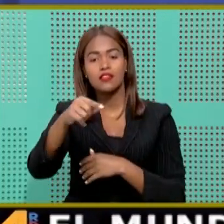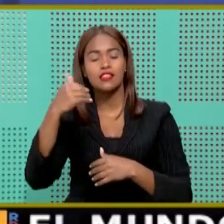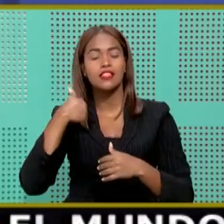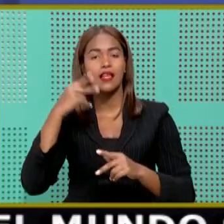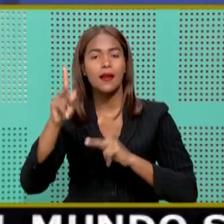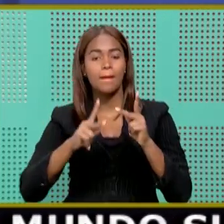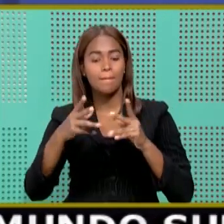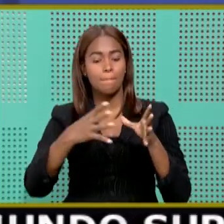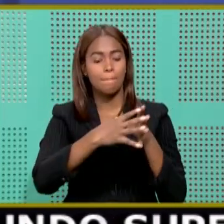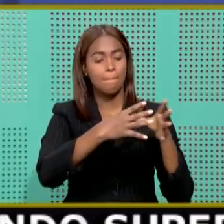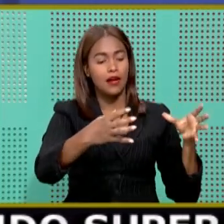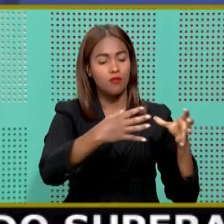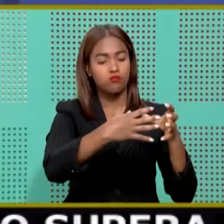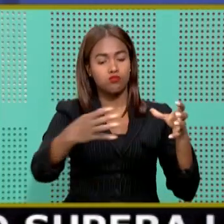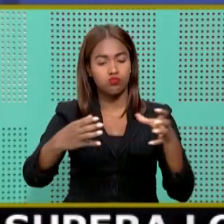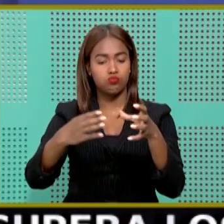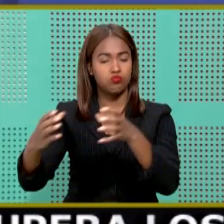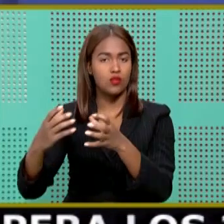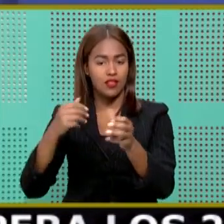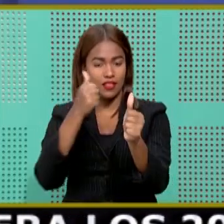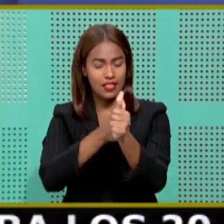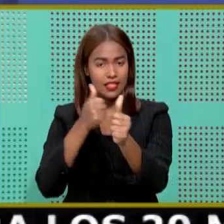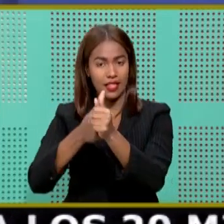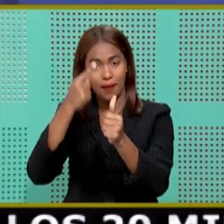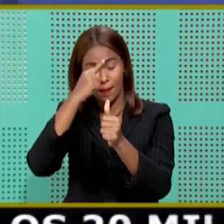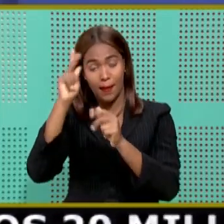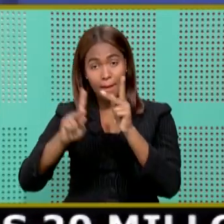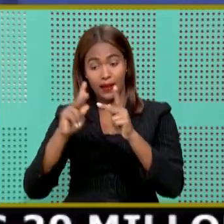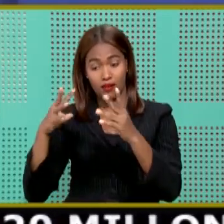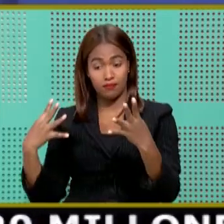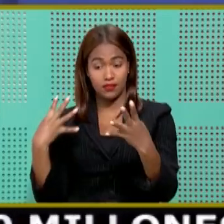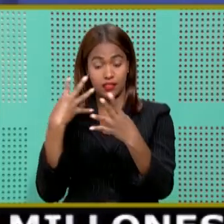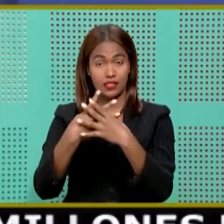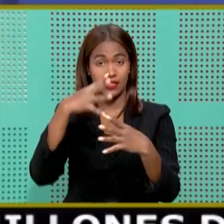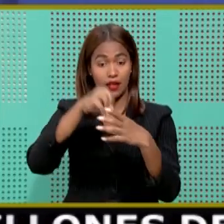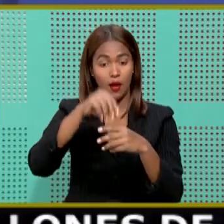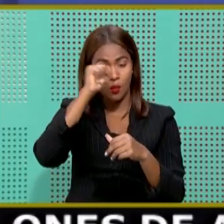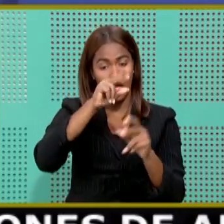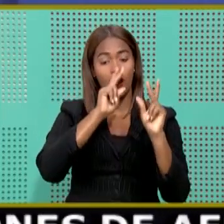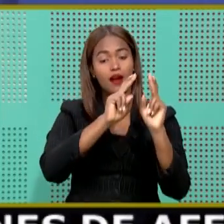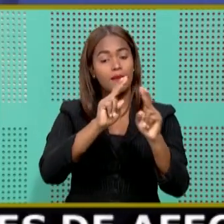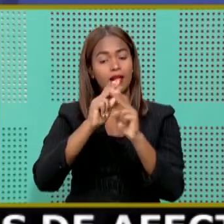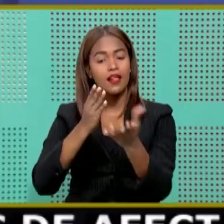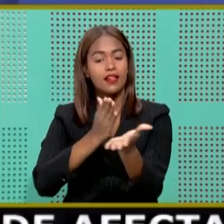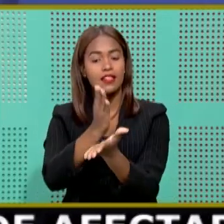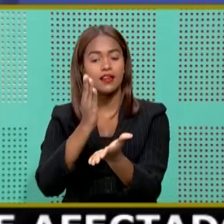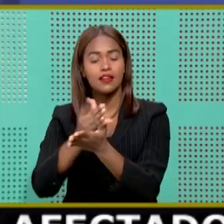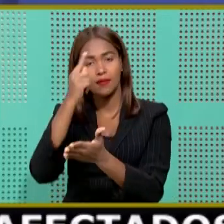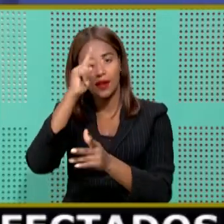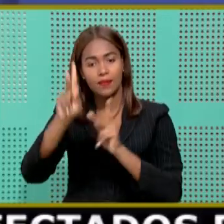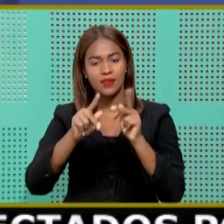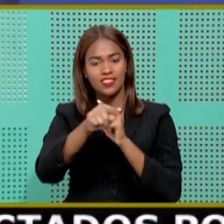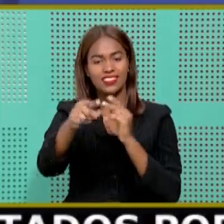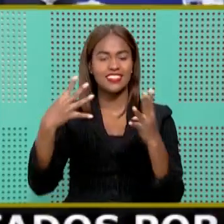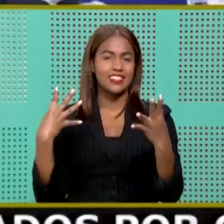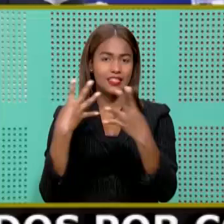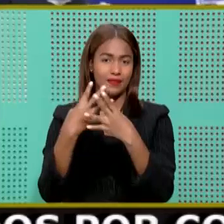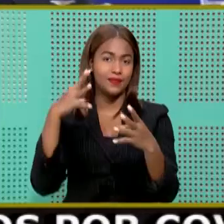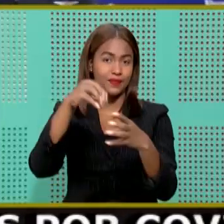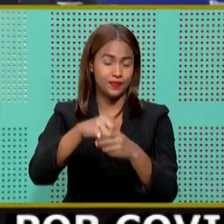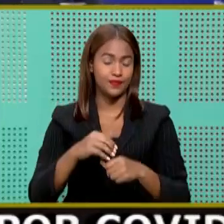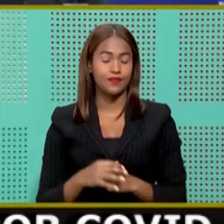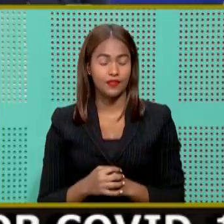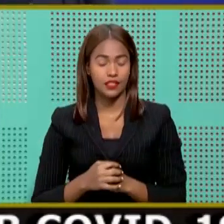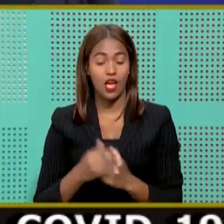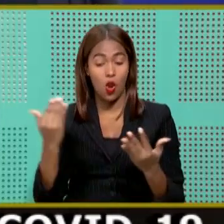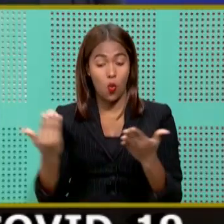los lineamientos internacionales mínimos para un internamiento que respete los derechos humanos de los privados de libertad. La nueva